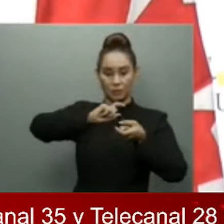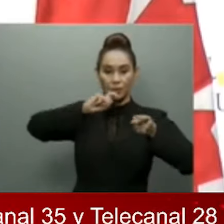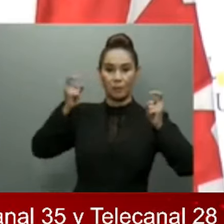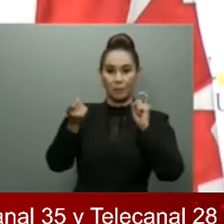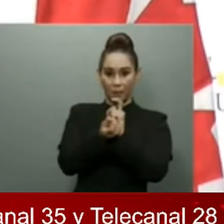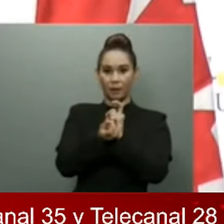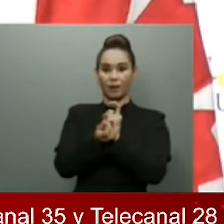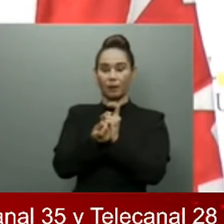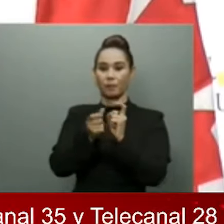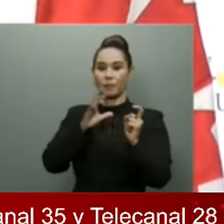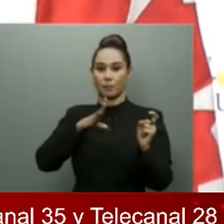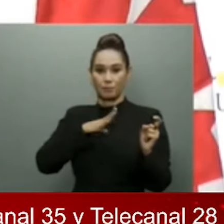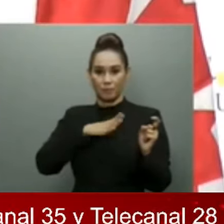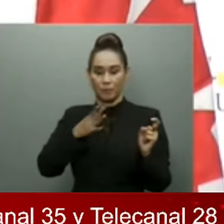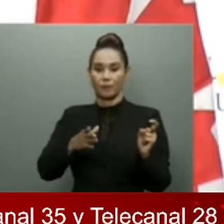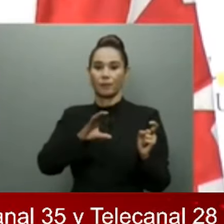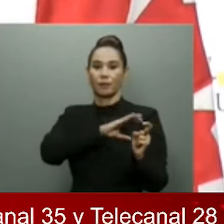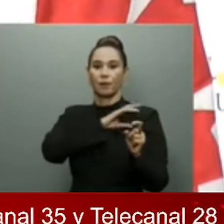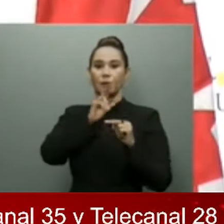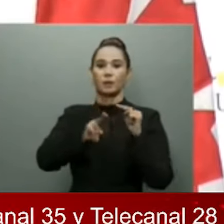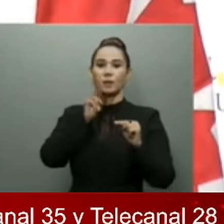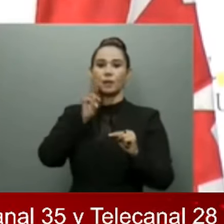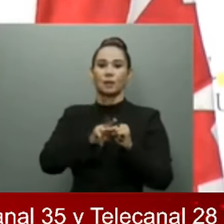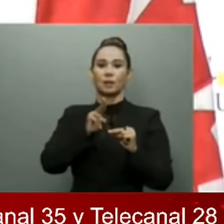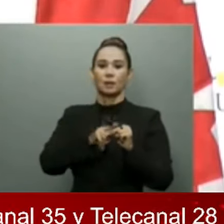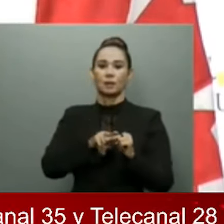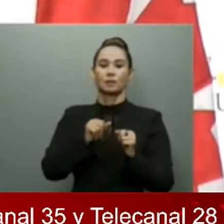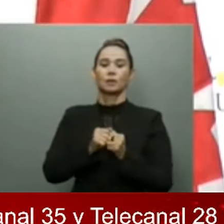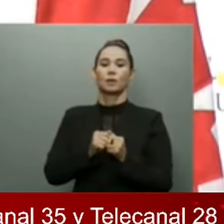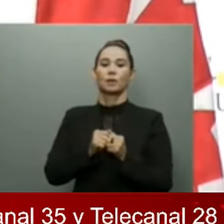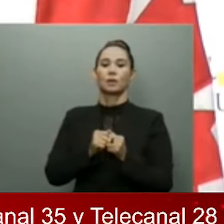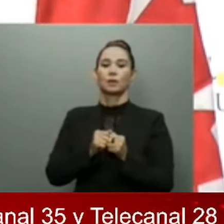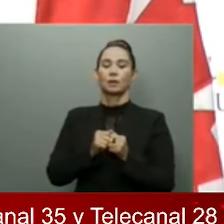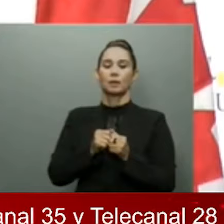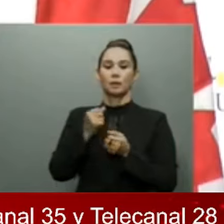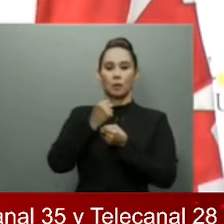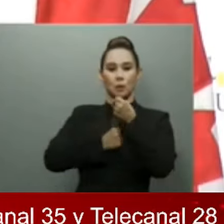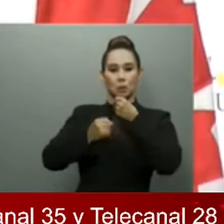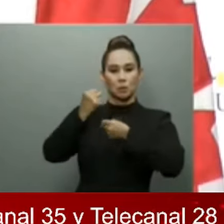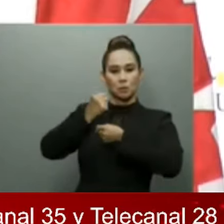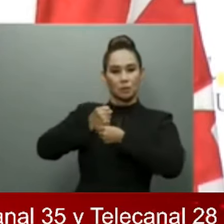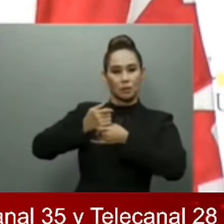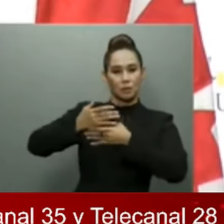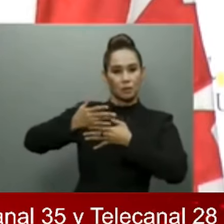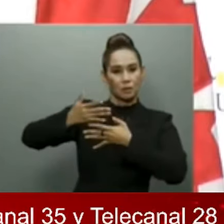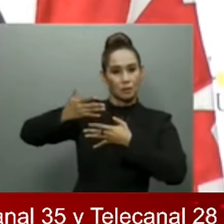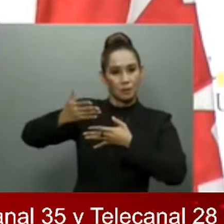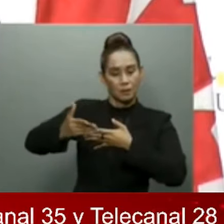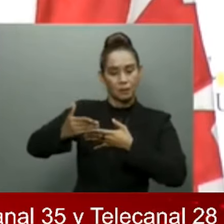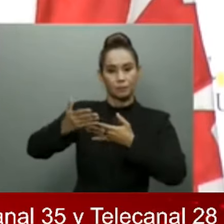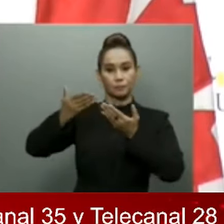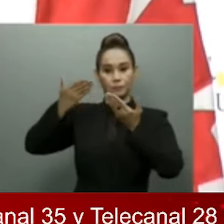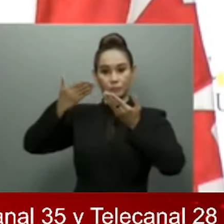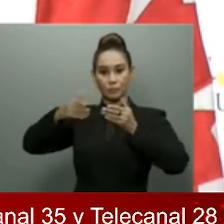transformar para bien la Policía Nacional. Y que en unos años, cuando estos oficiales